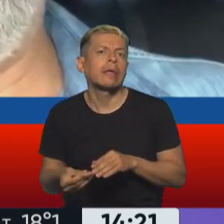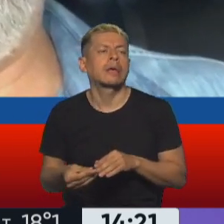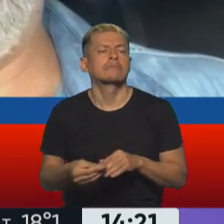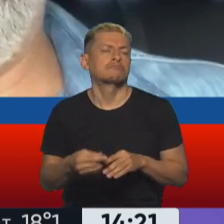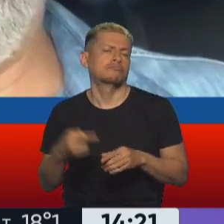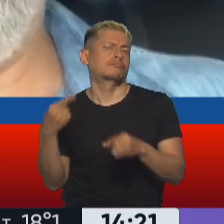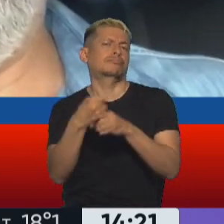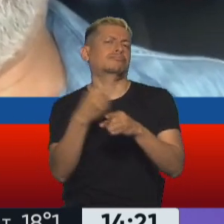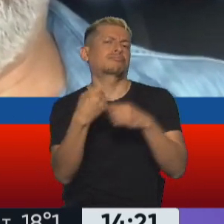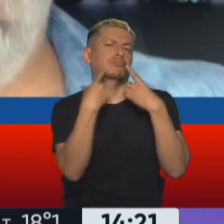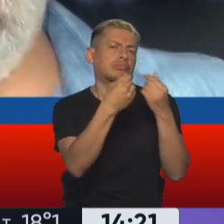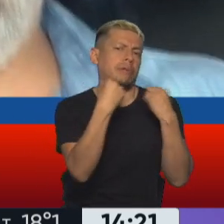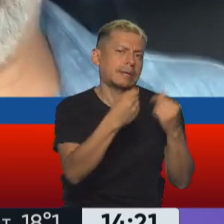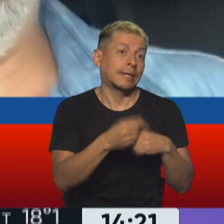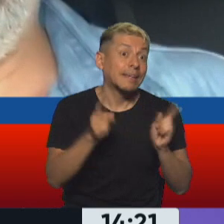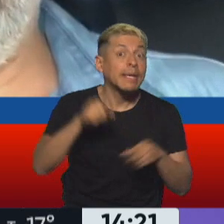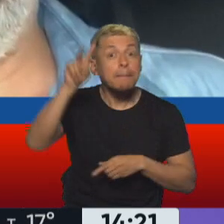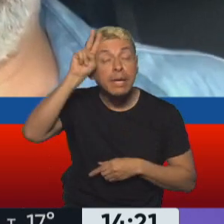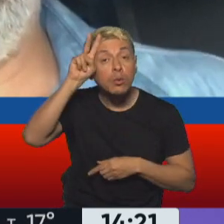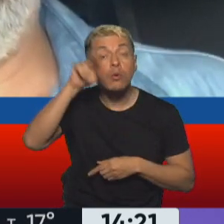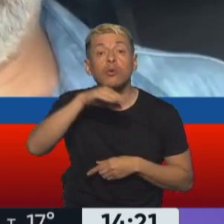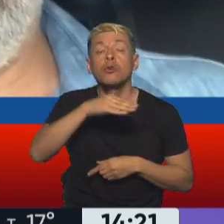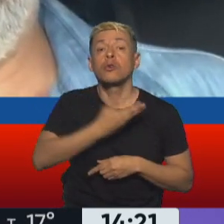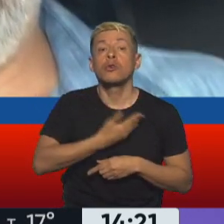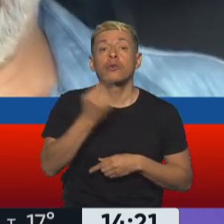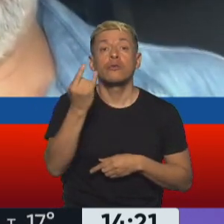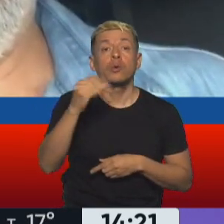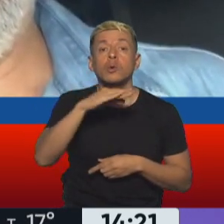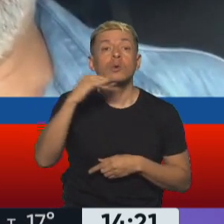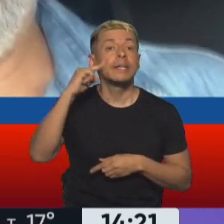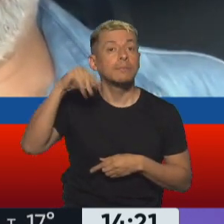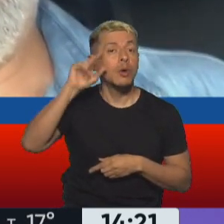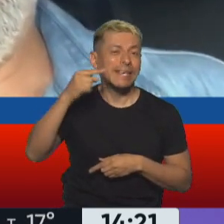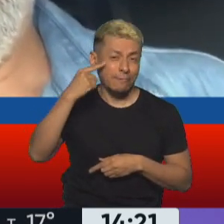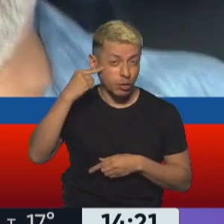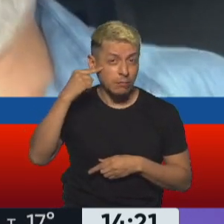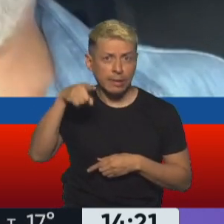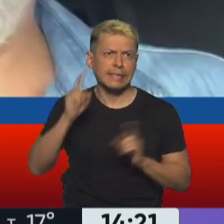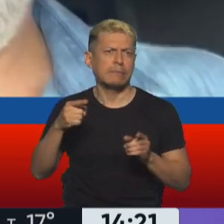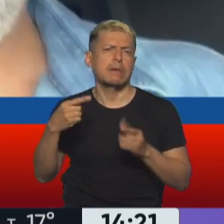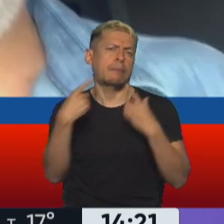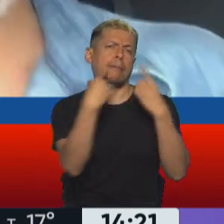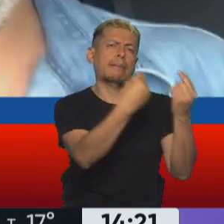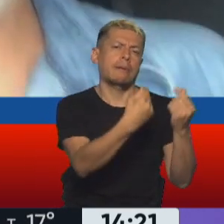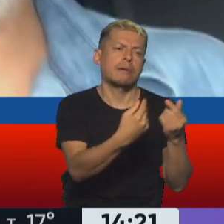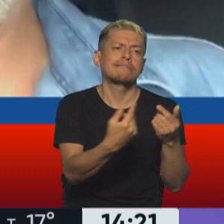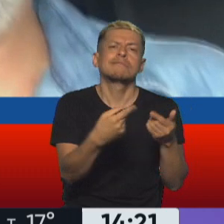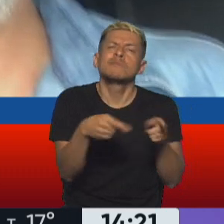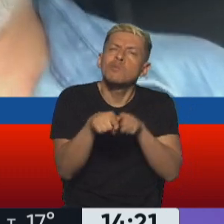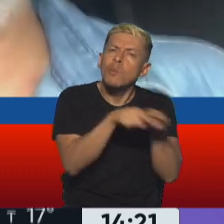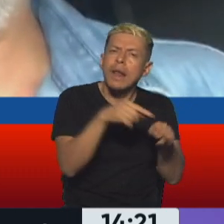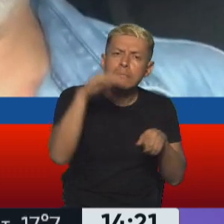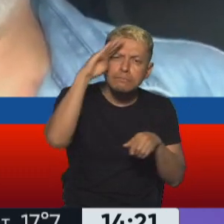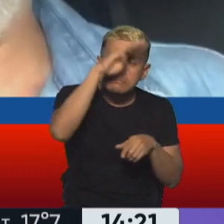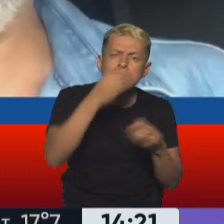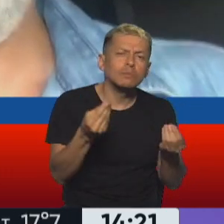Keiko Fujimori en Perú, ¿cuánto influye en esta posición política que está adoptando Bolsonaro hoy? Yo creo que no es el punto